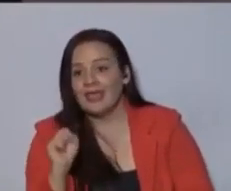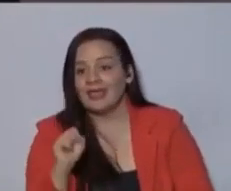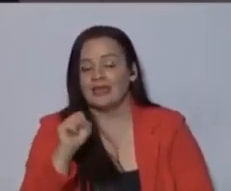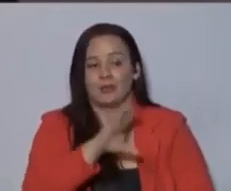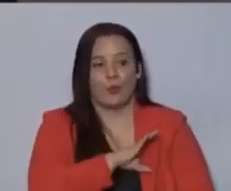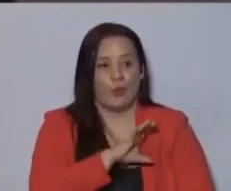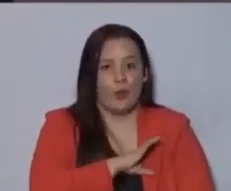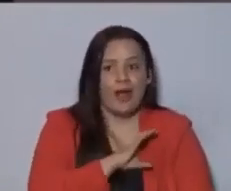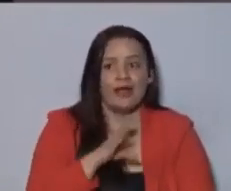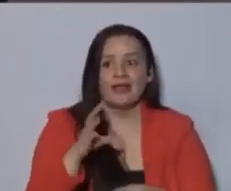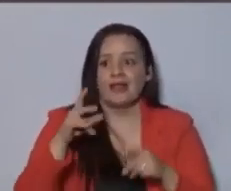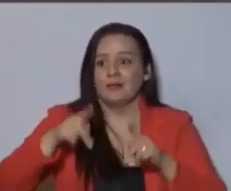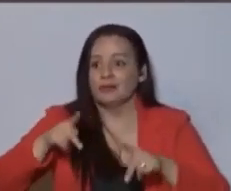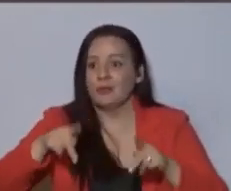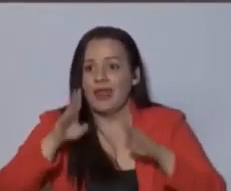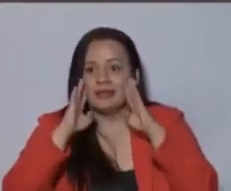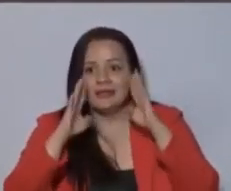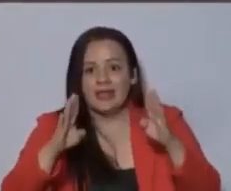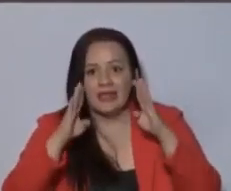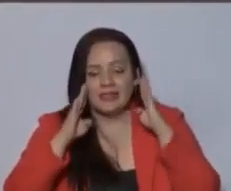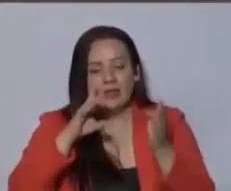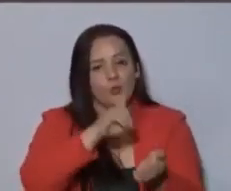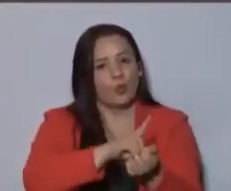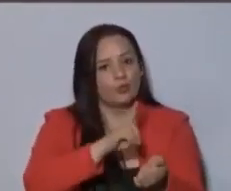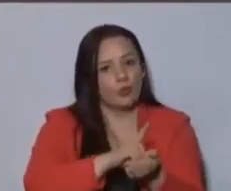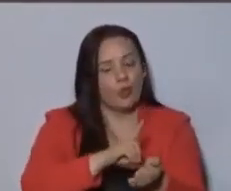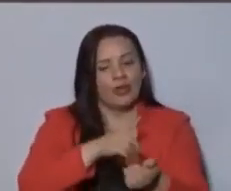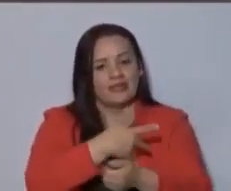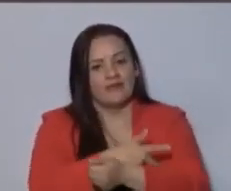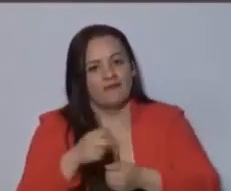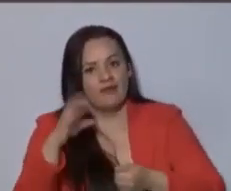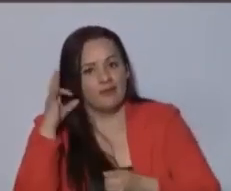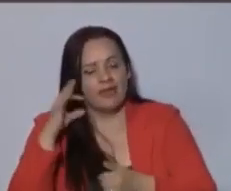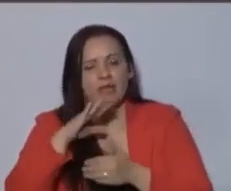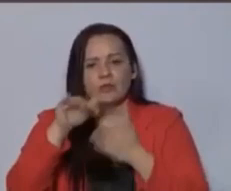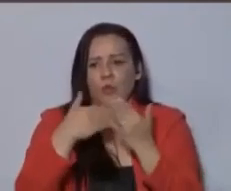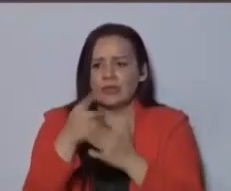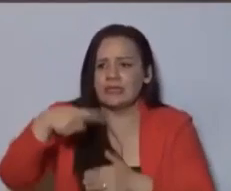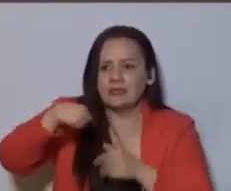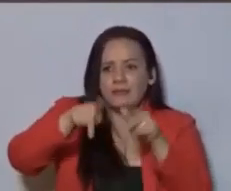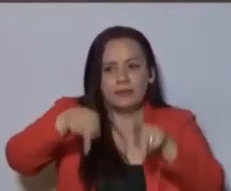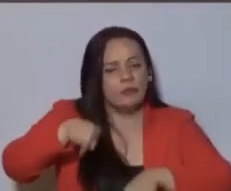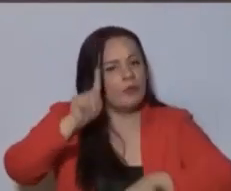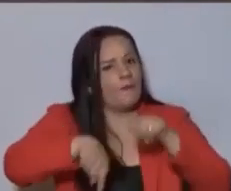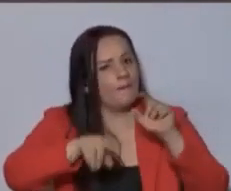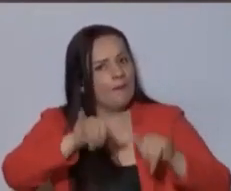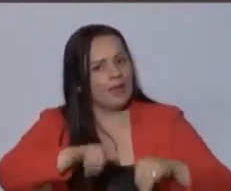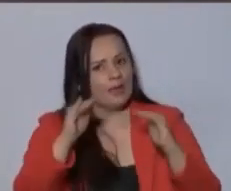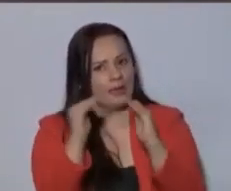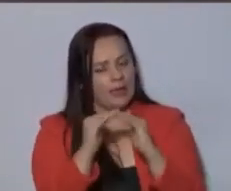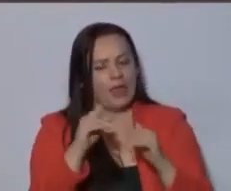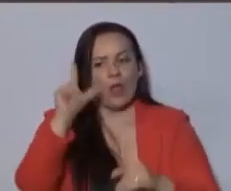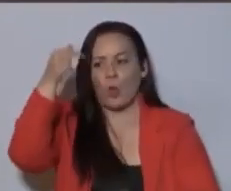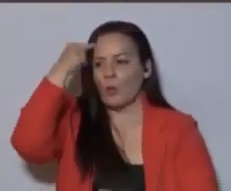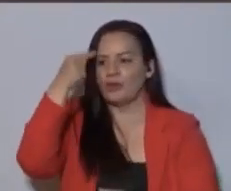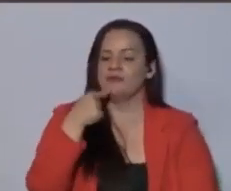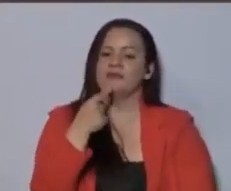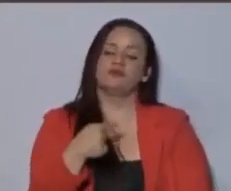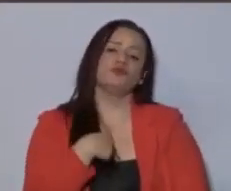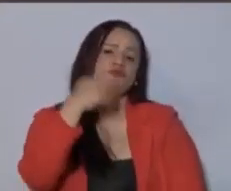las personas que nos atienden, los doctores, las enfermeras, esas personas no se pueden quedar en la casa. Entonces el gobierno dice, yo